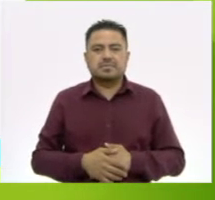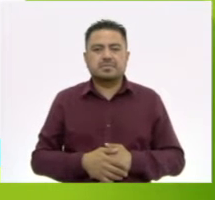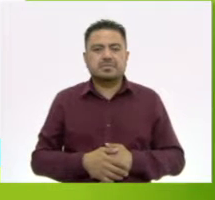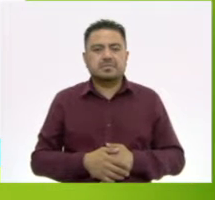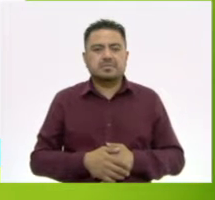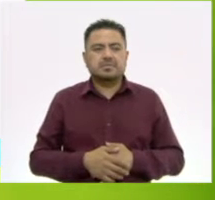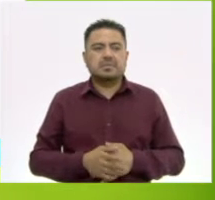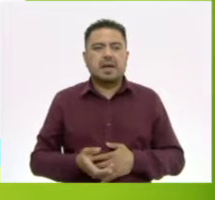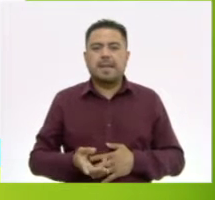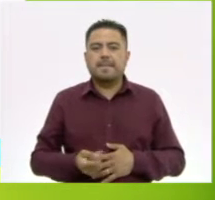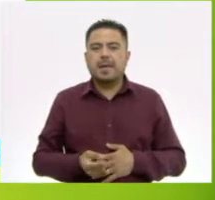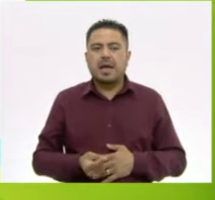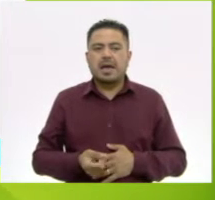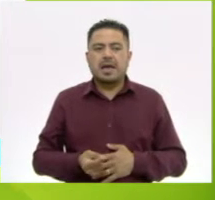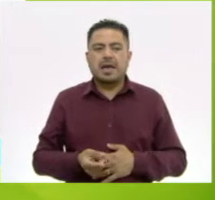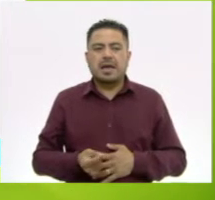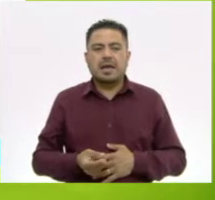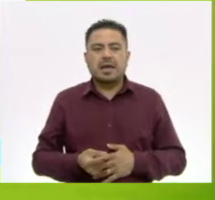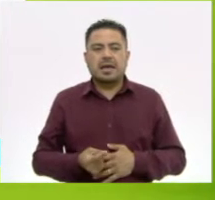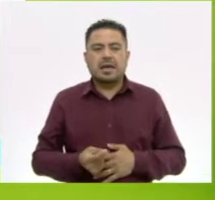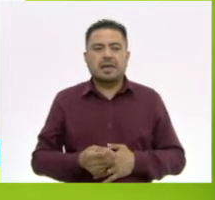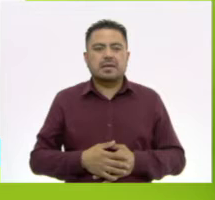perro web